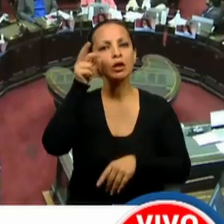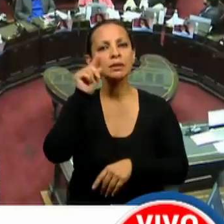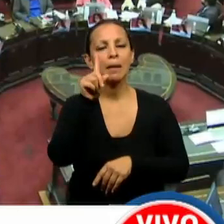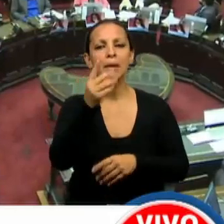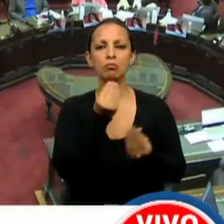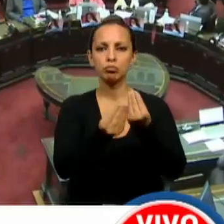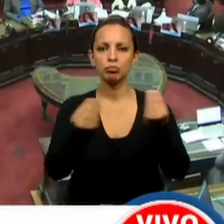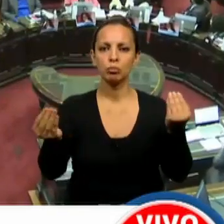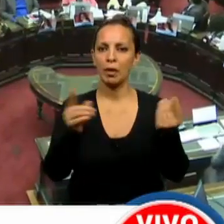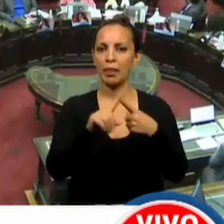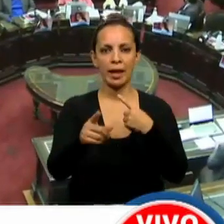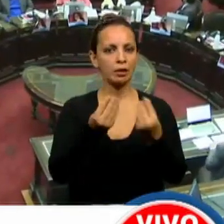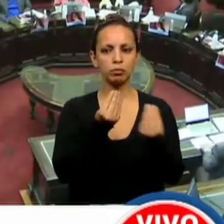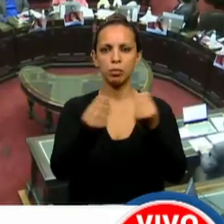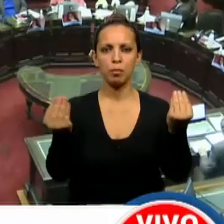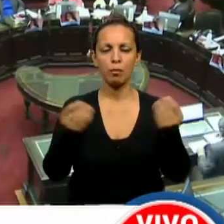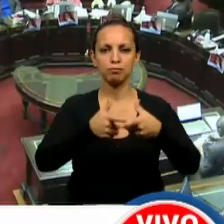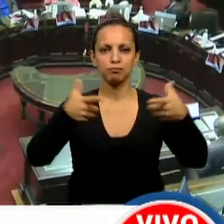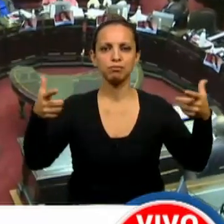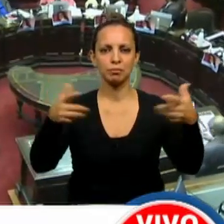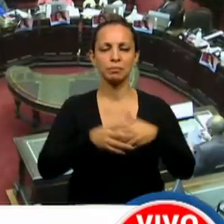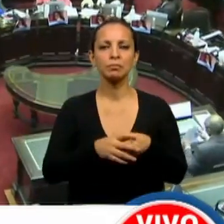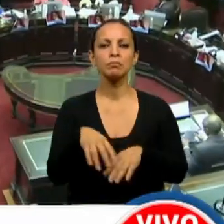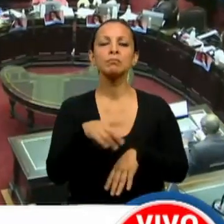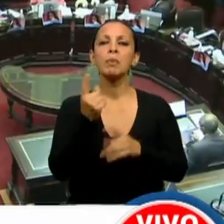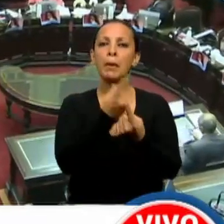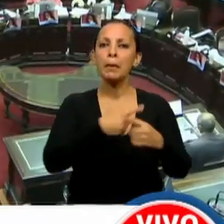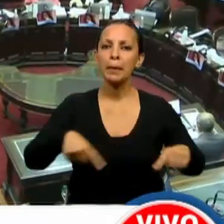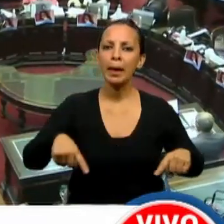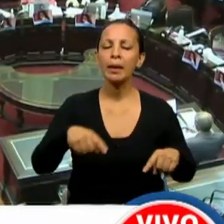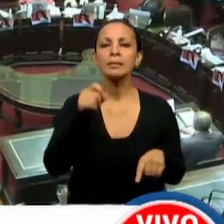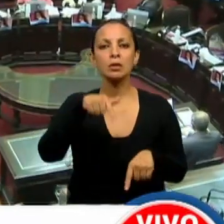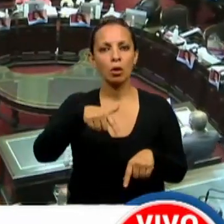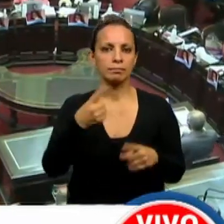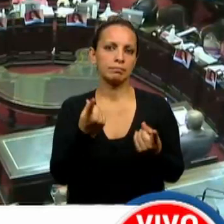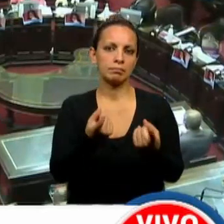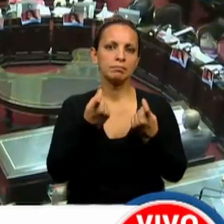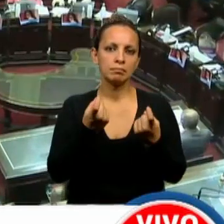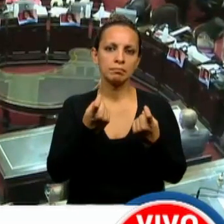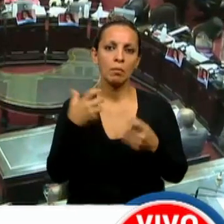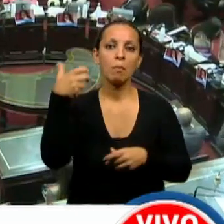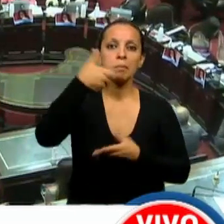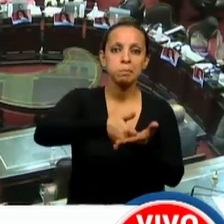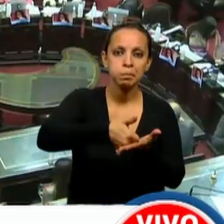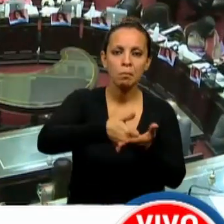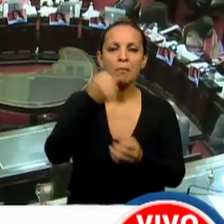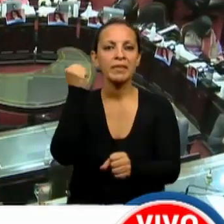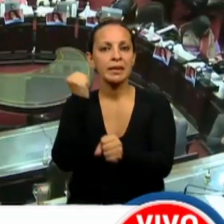puestos de trabajo directos. Ambos bienes, hoy tan necesarios, inversión y